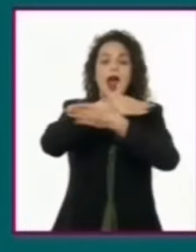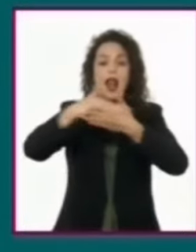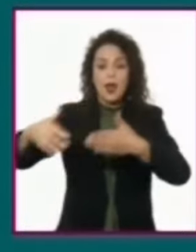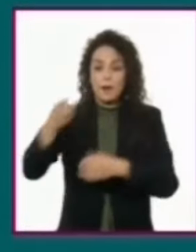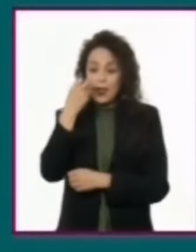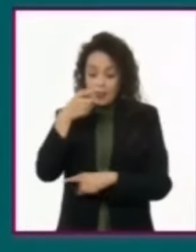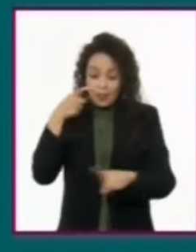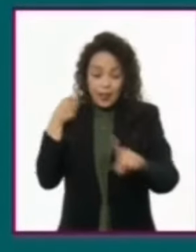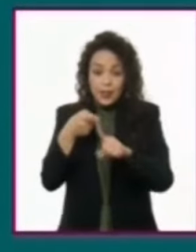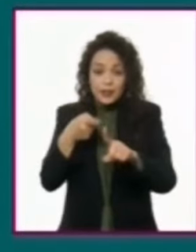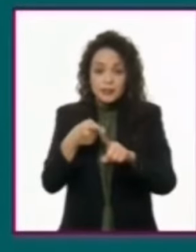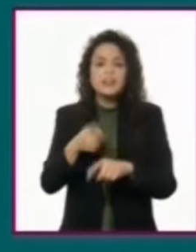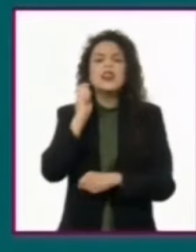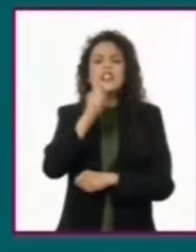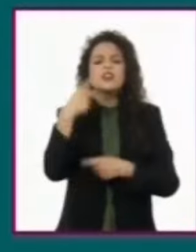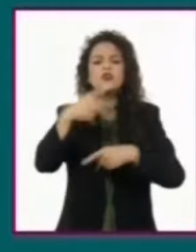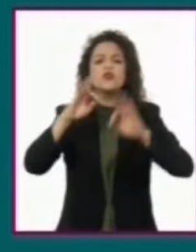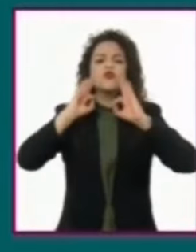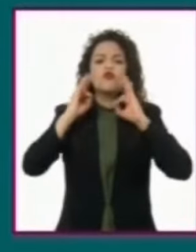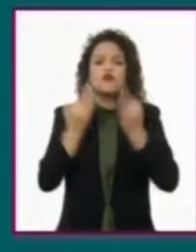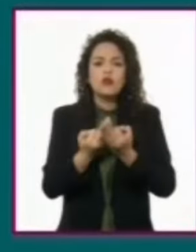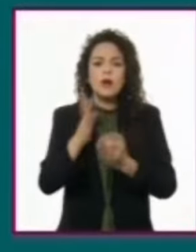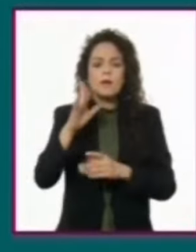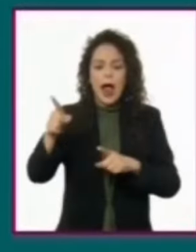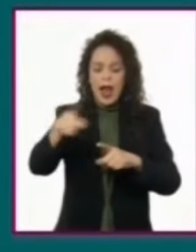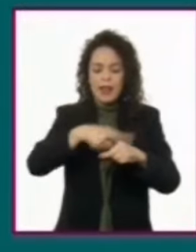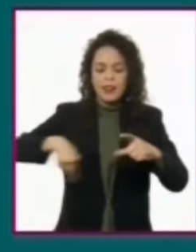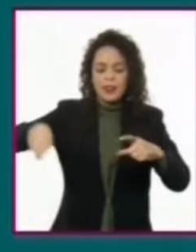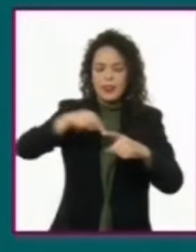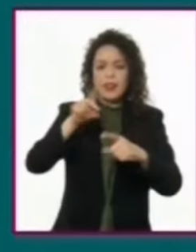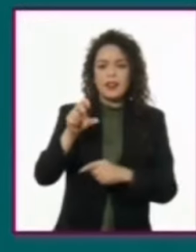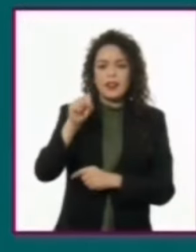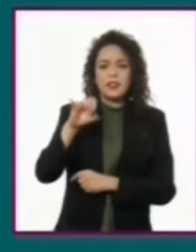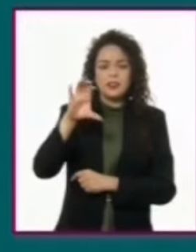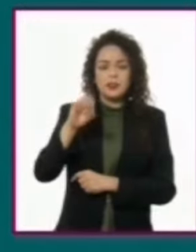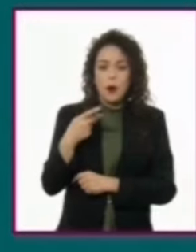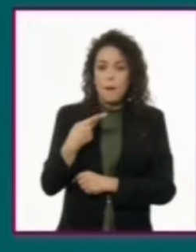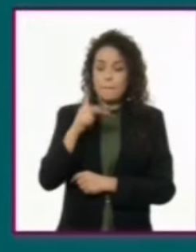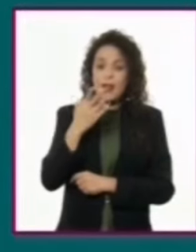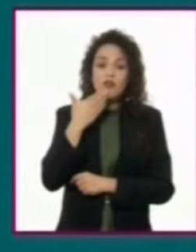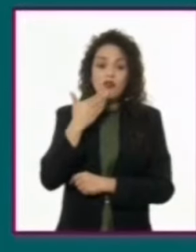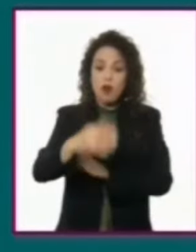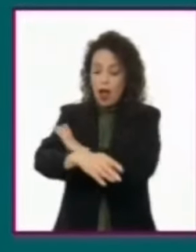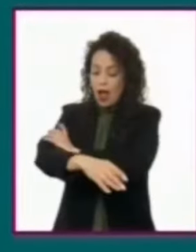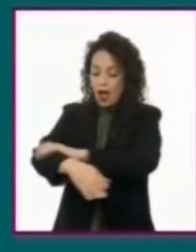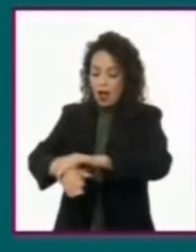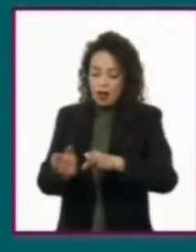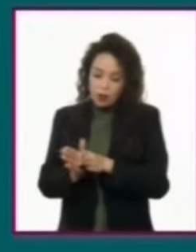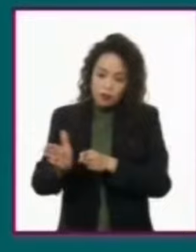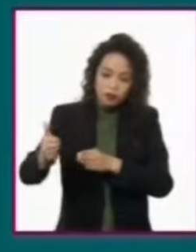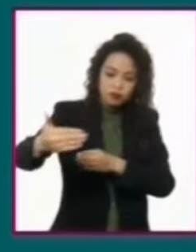intermedias tienen la forma del disco de las espirales, pero no poseen los brazos